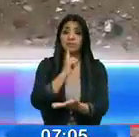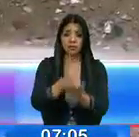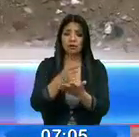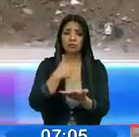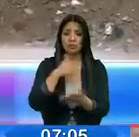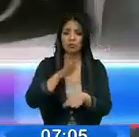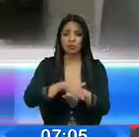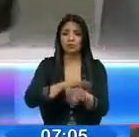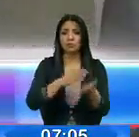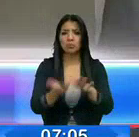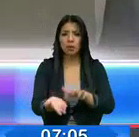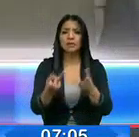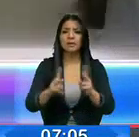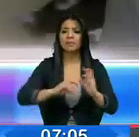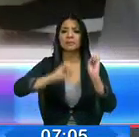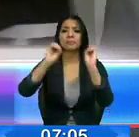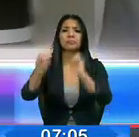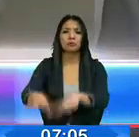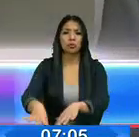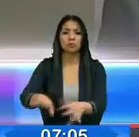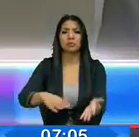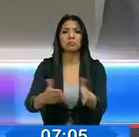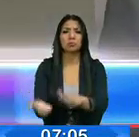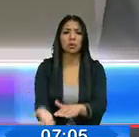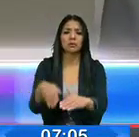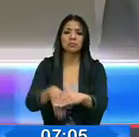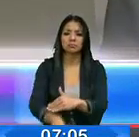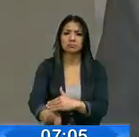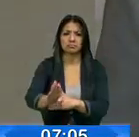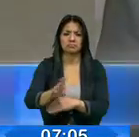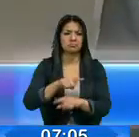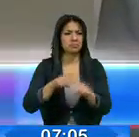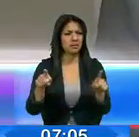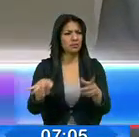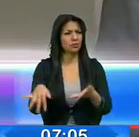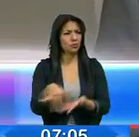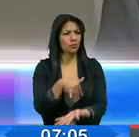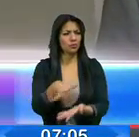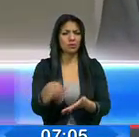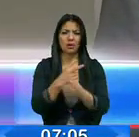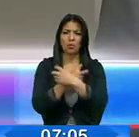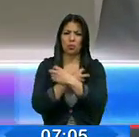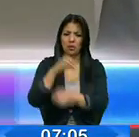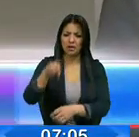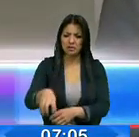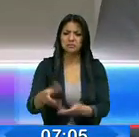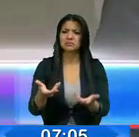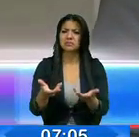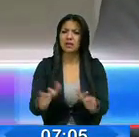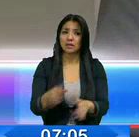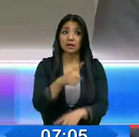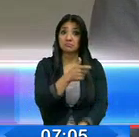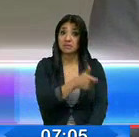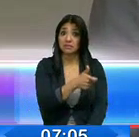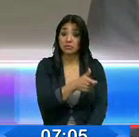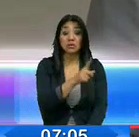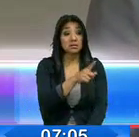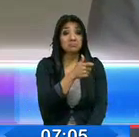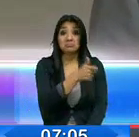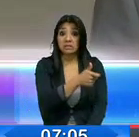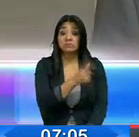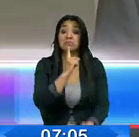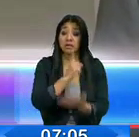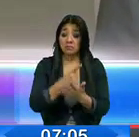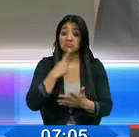su cuerpo nos hemos quedado entregados con esto ya que se supone de que el sospechoso se no se supone en sospechosos se